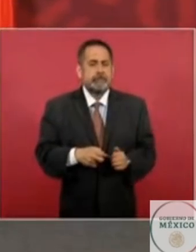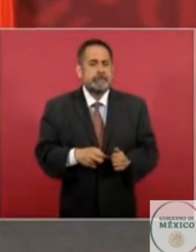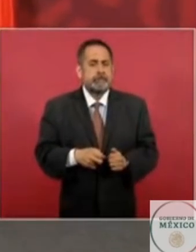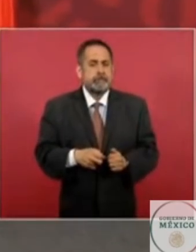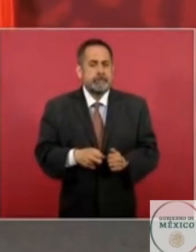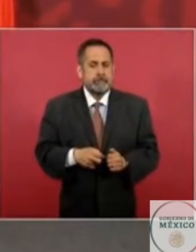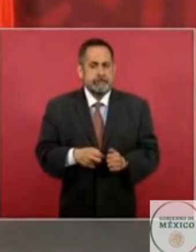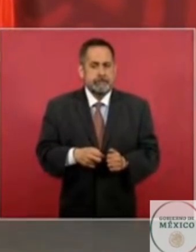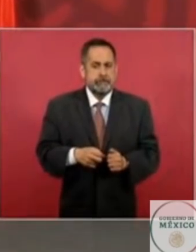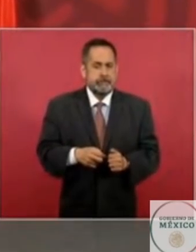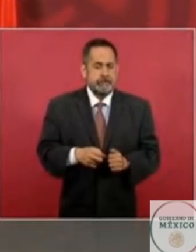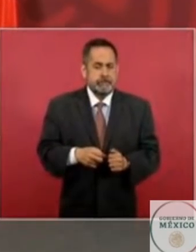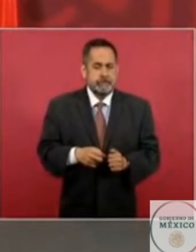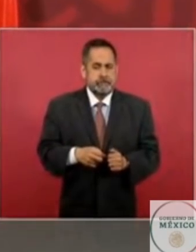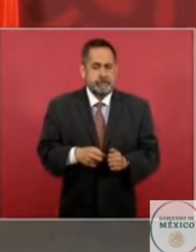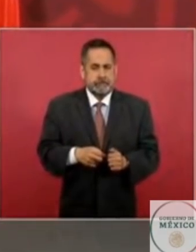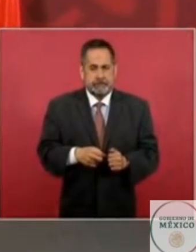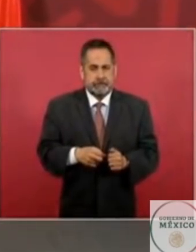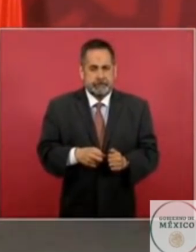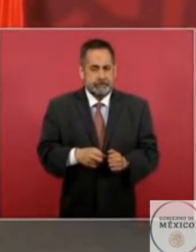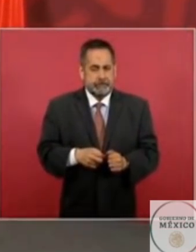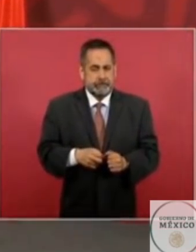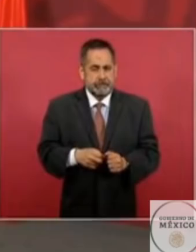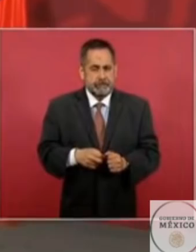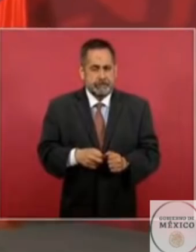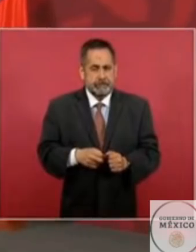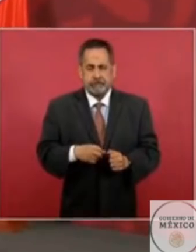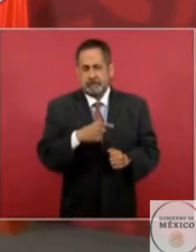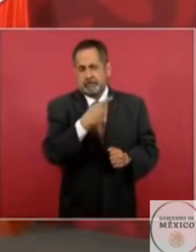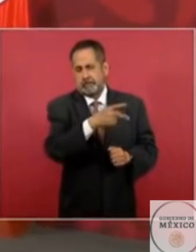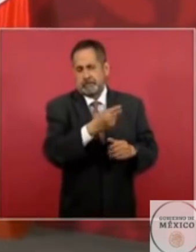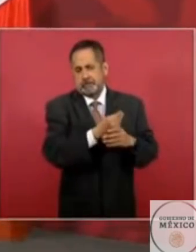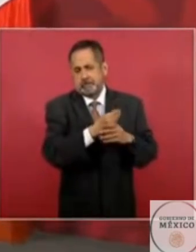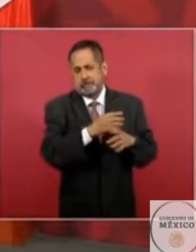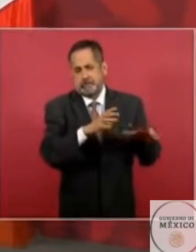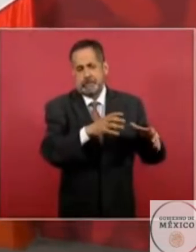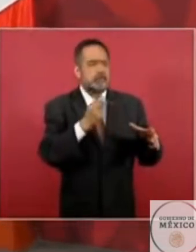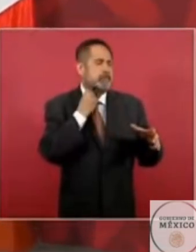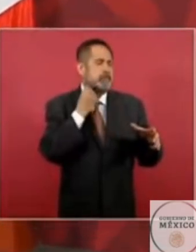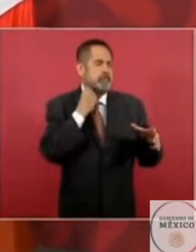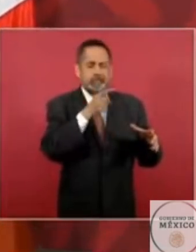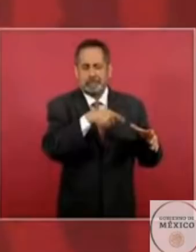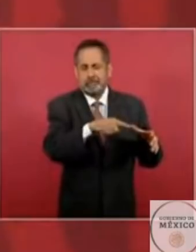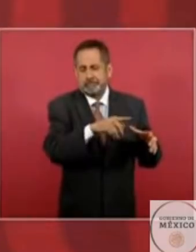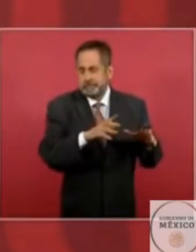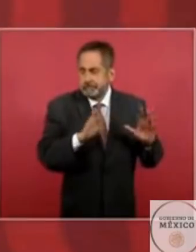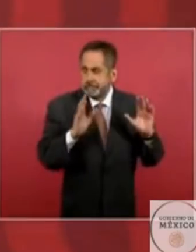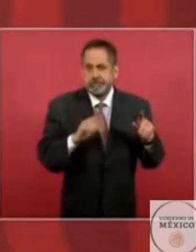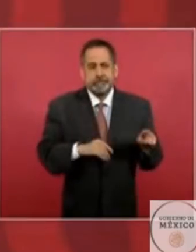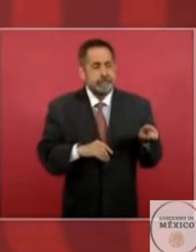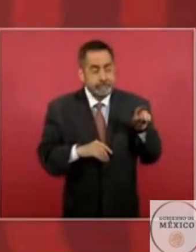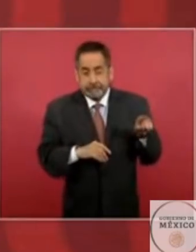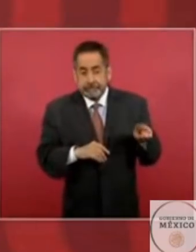Los quieren convencer a billetazos. Hoy se está descubriendo la razón por la